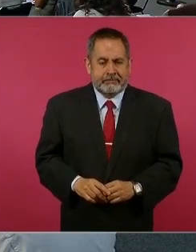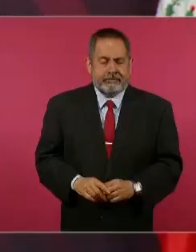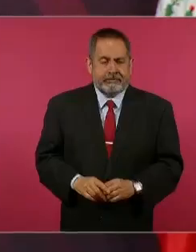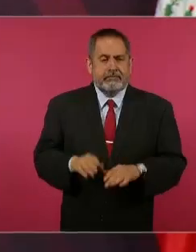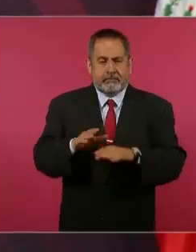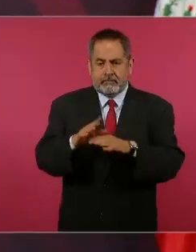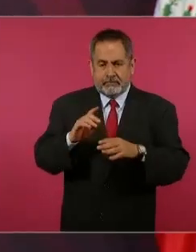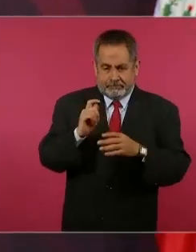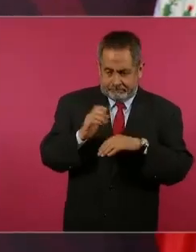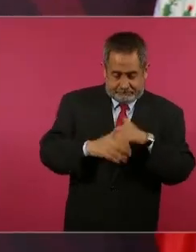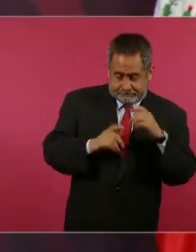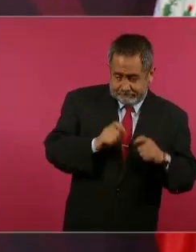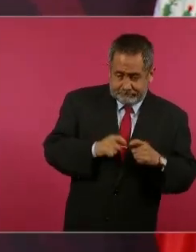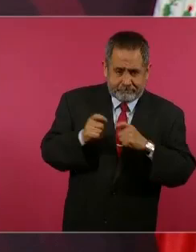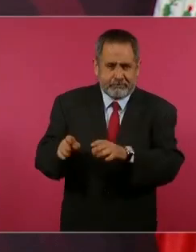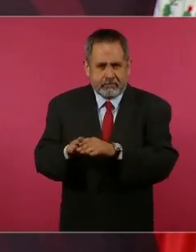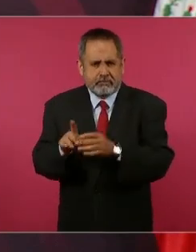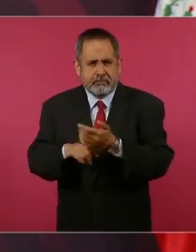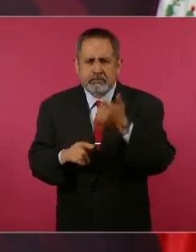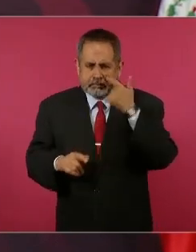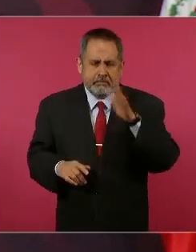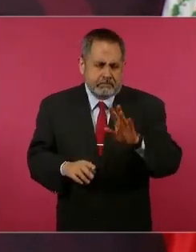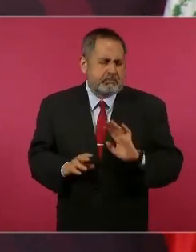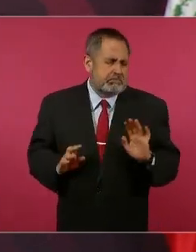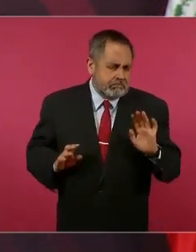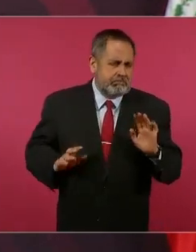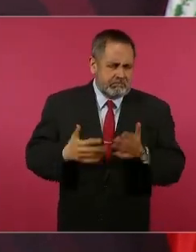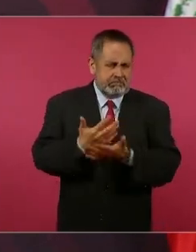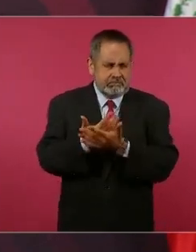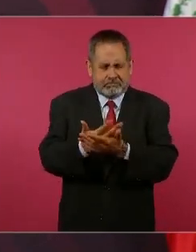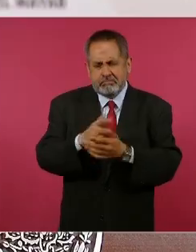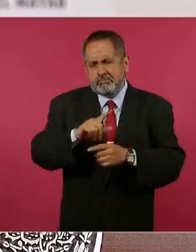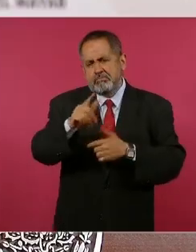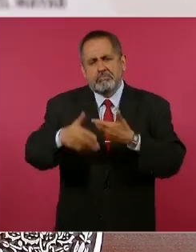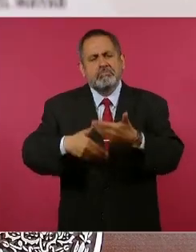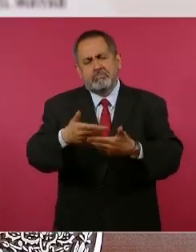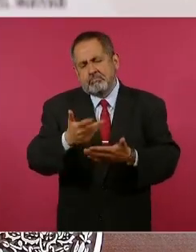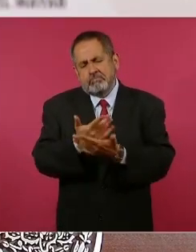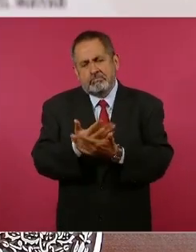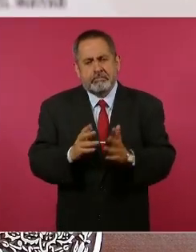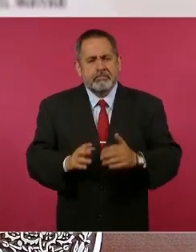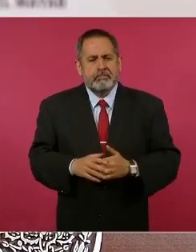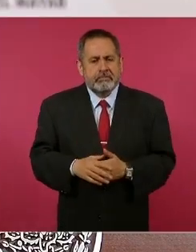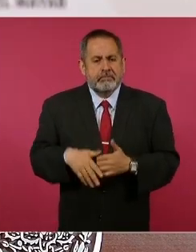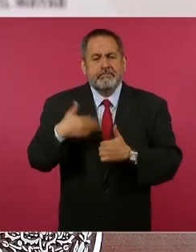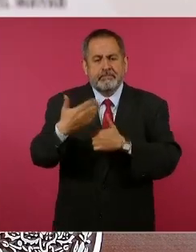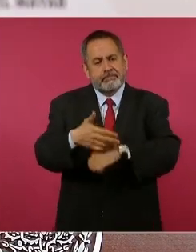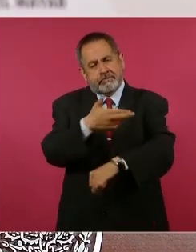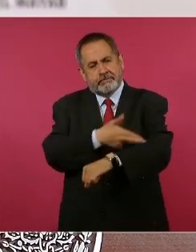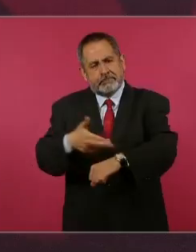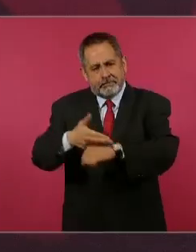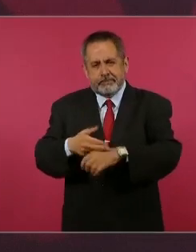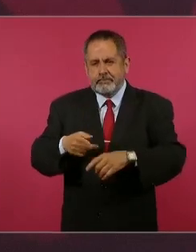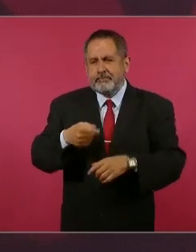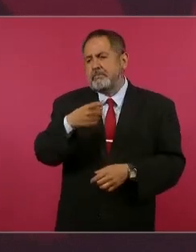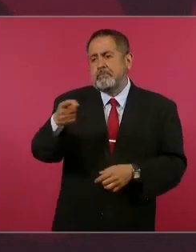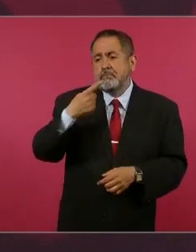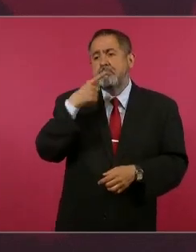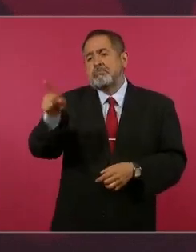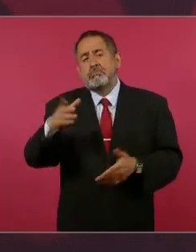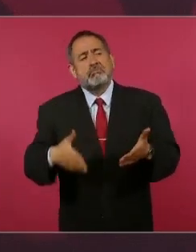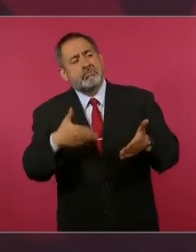sobre la transición. Desde luego esperar después, porque vienen los procesos de impugnación